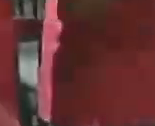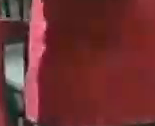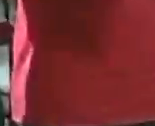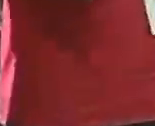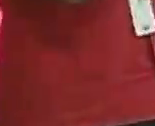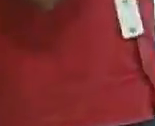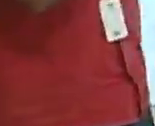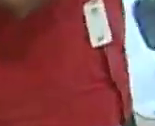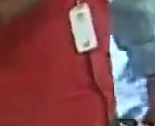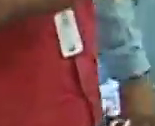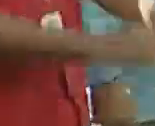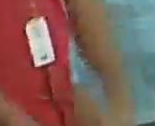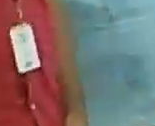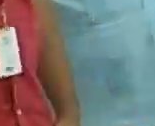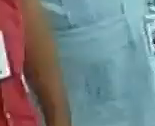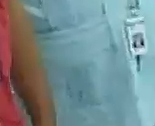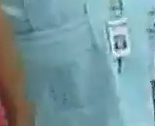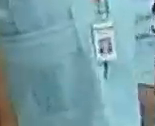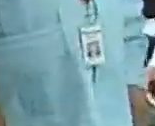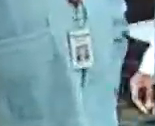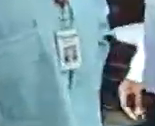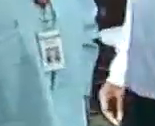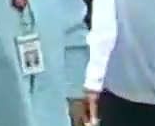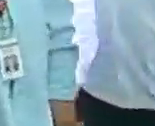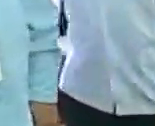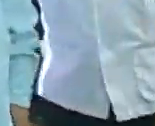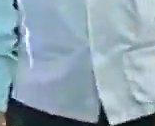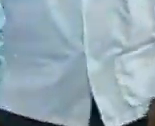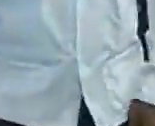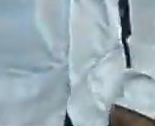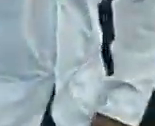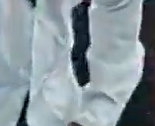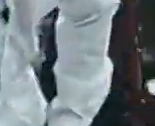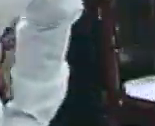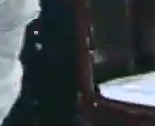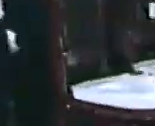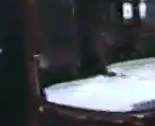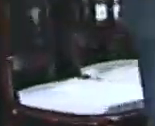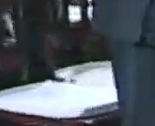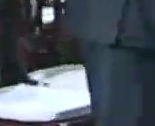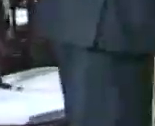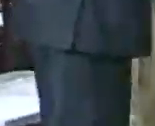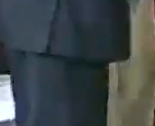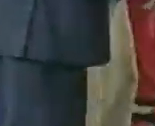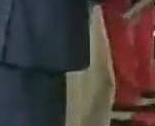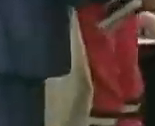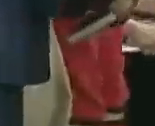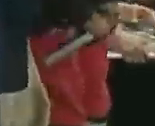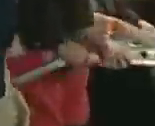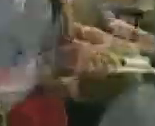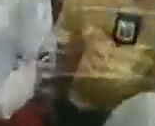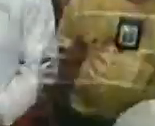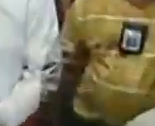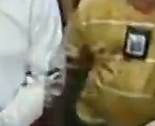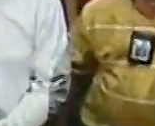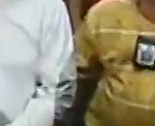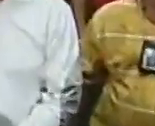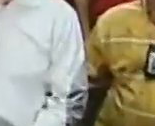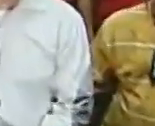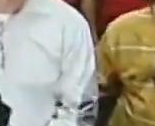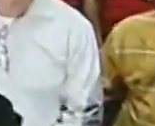se prepara para dirigir las palabras o dirigir esta reunión que se realiza acá en PDVSA La